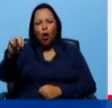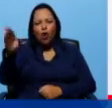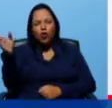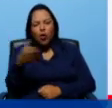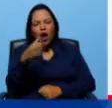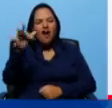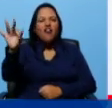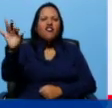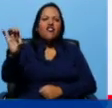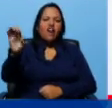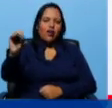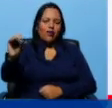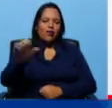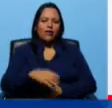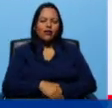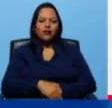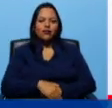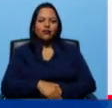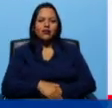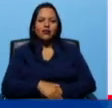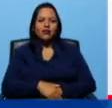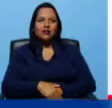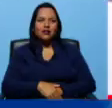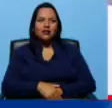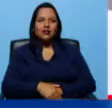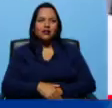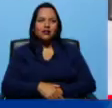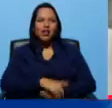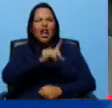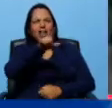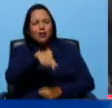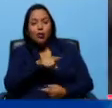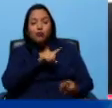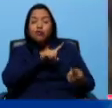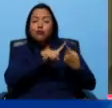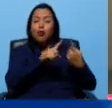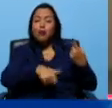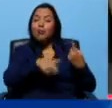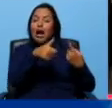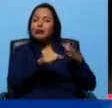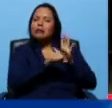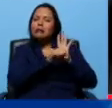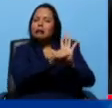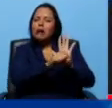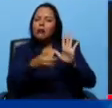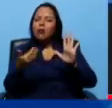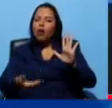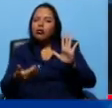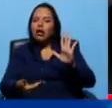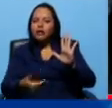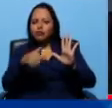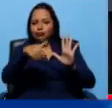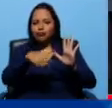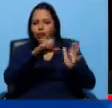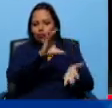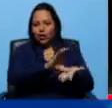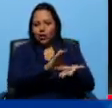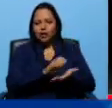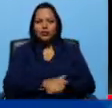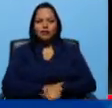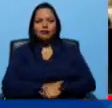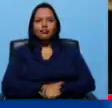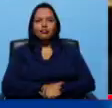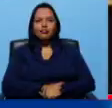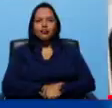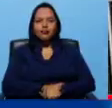Feo, que además viene a ser uno de los más emblemáticos, no solo de Calabozo, sino de Miranda. Aquí estoy,